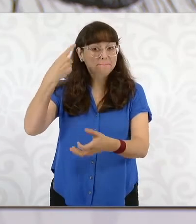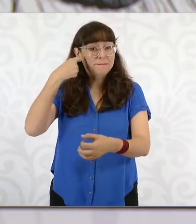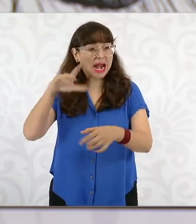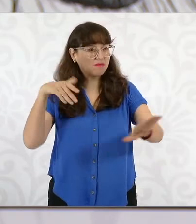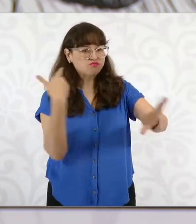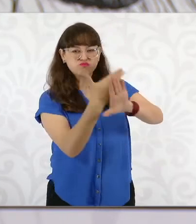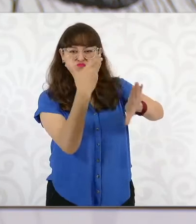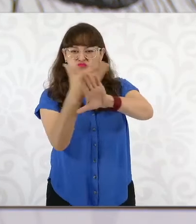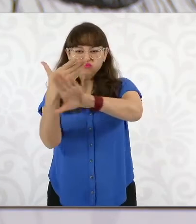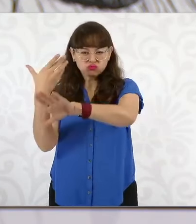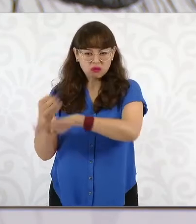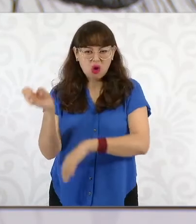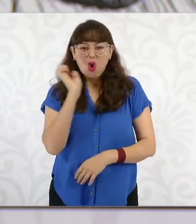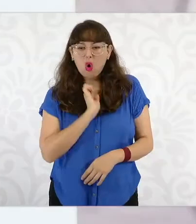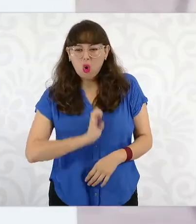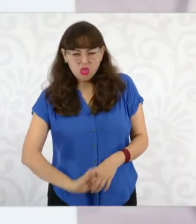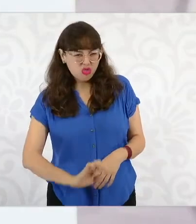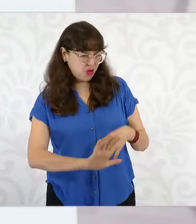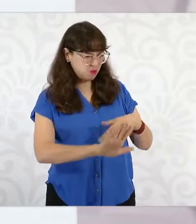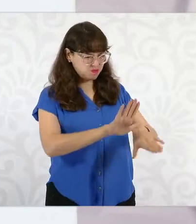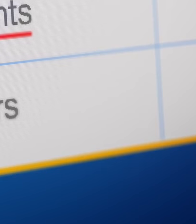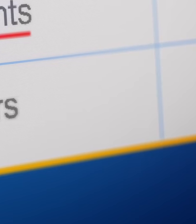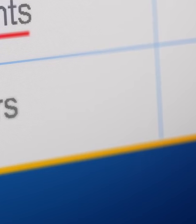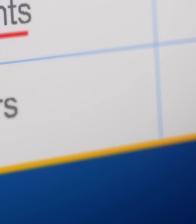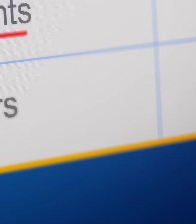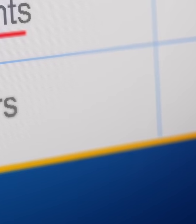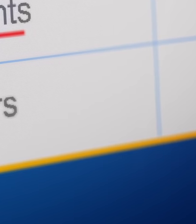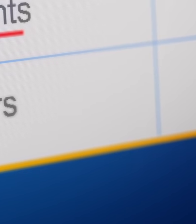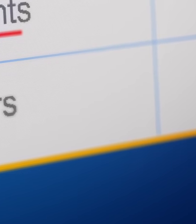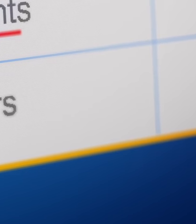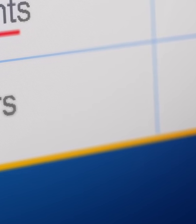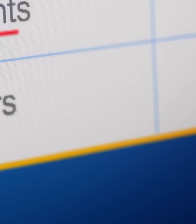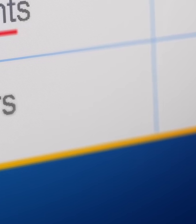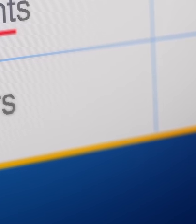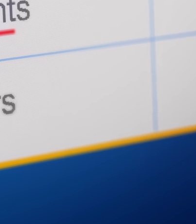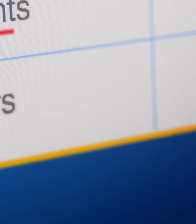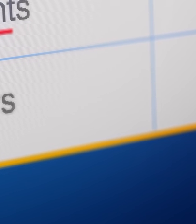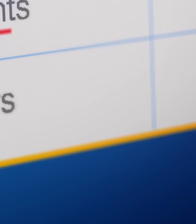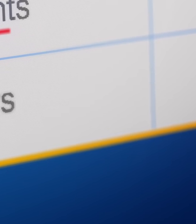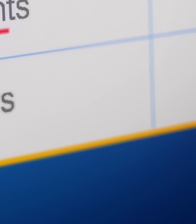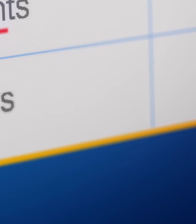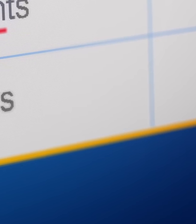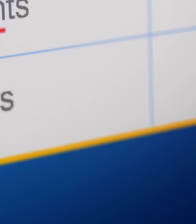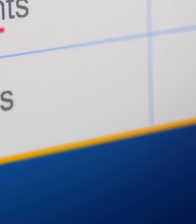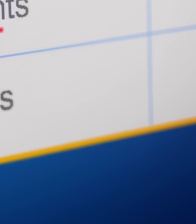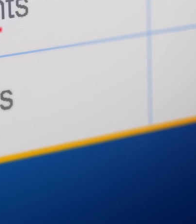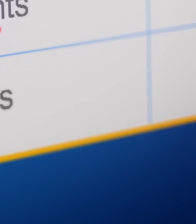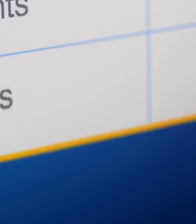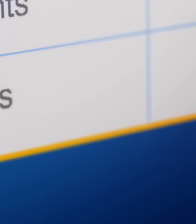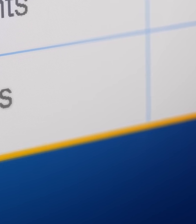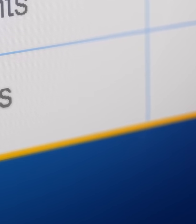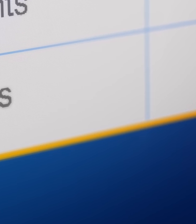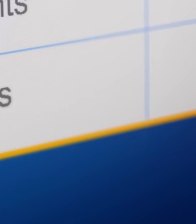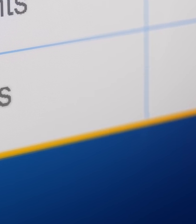del entramado completo, y advirtió que, poco a poco, irán cayendo los demás centros automatizados que